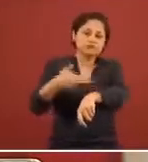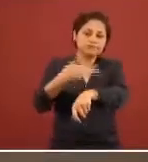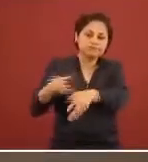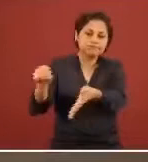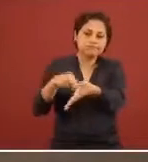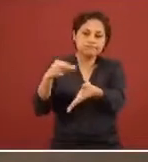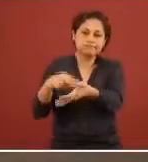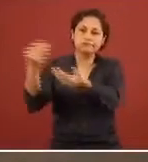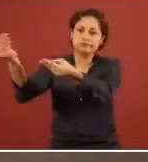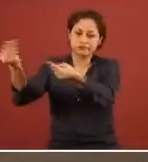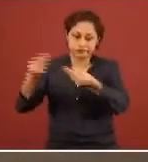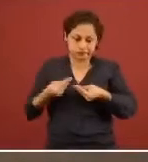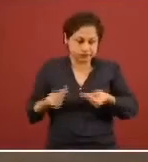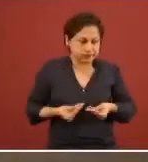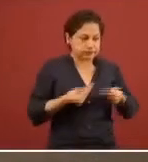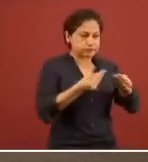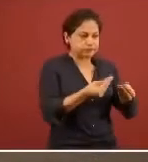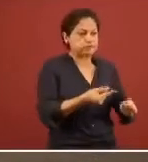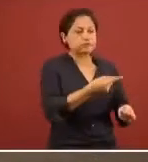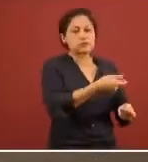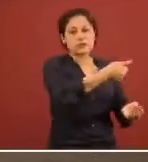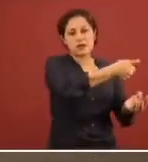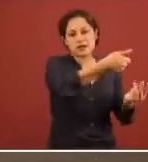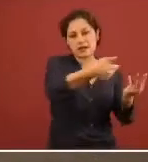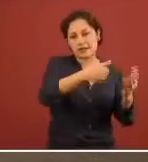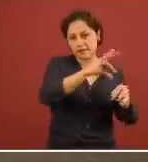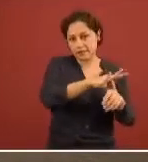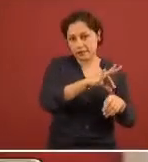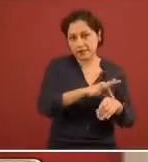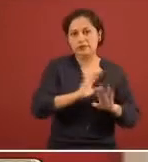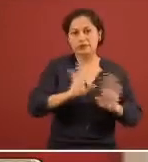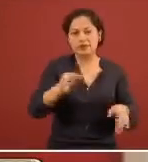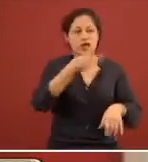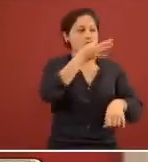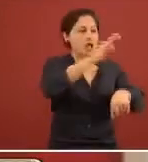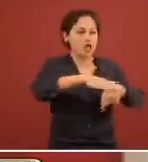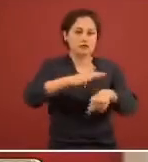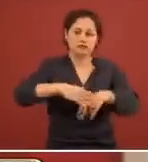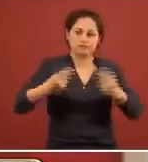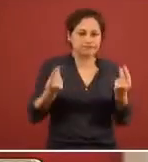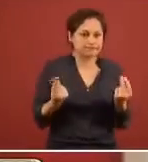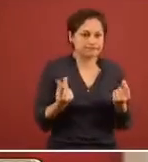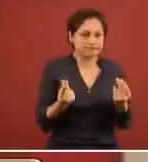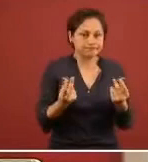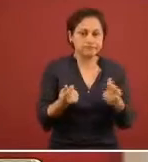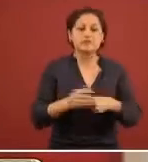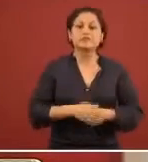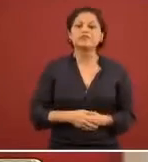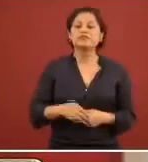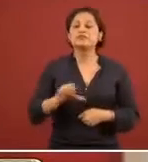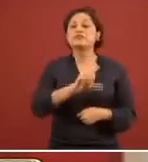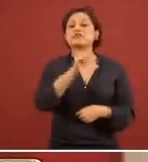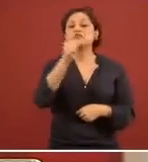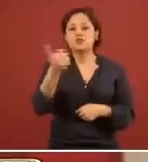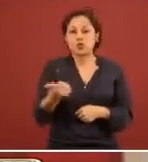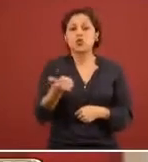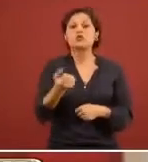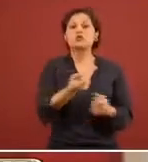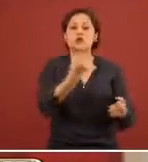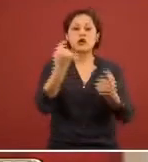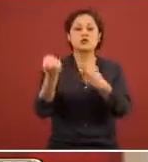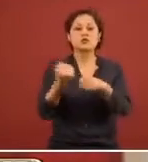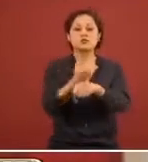pero se va a acelerar este proceso. Hubo dudas sobre los insumos, un par de secretarias de salud